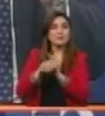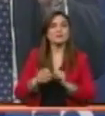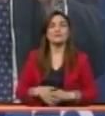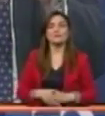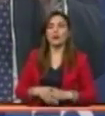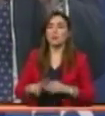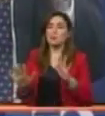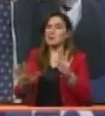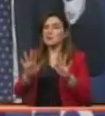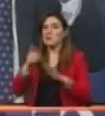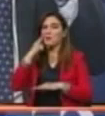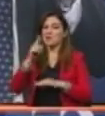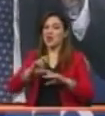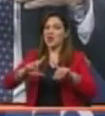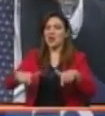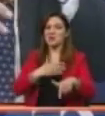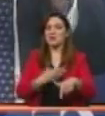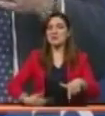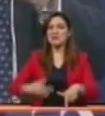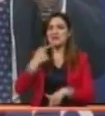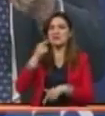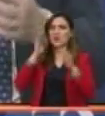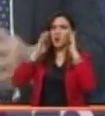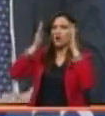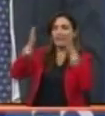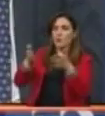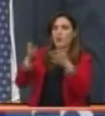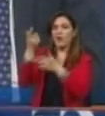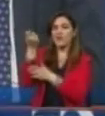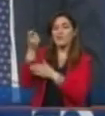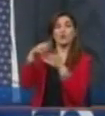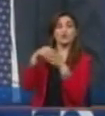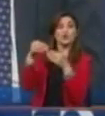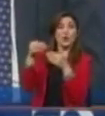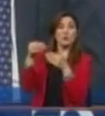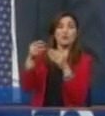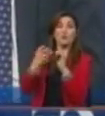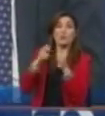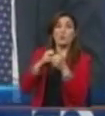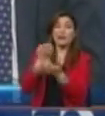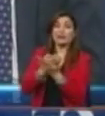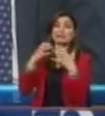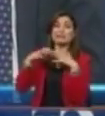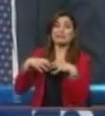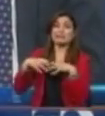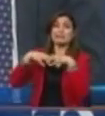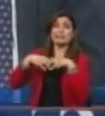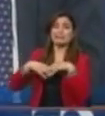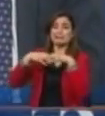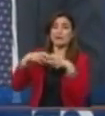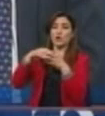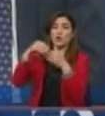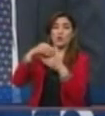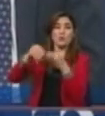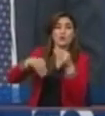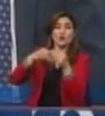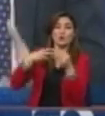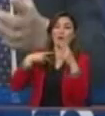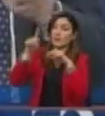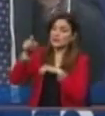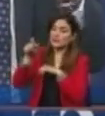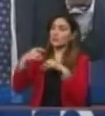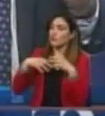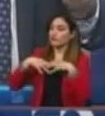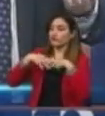enfocándose en el sector exportador, lo cual es positivo, necesitamos dólares para salir de la crisis esta que tenemos en balanza de